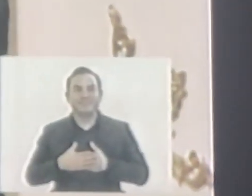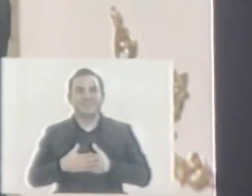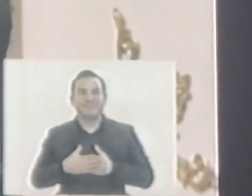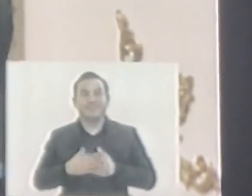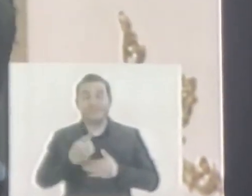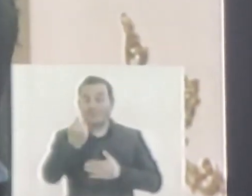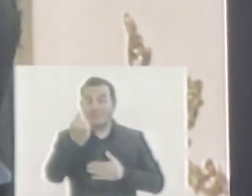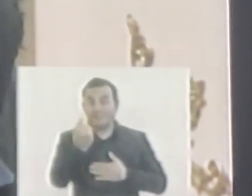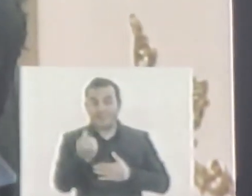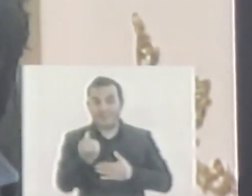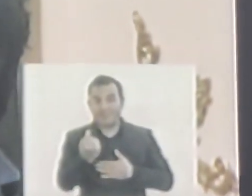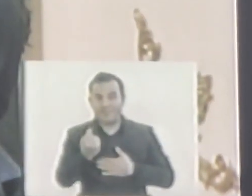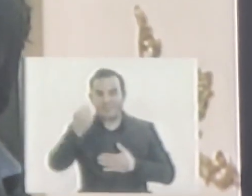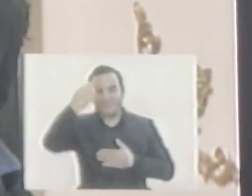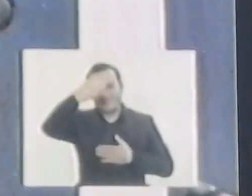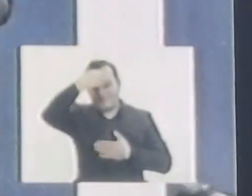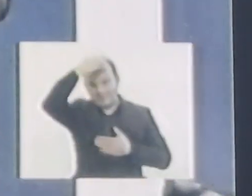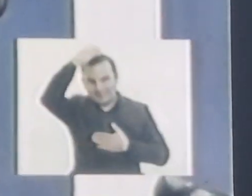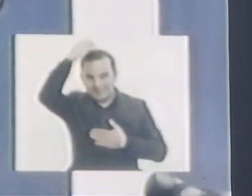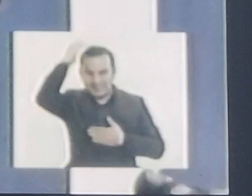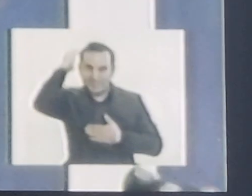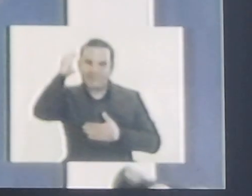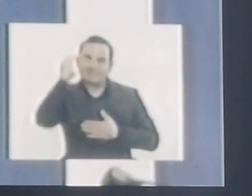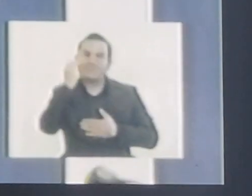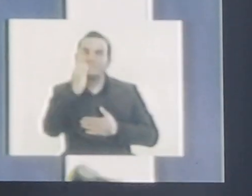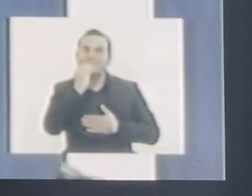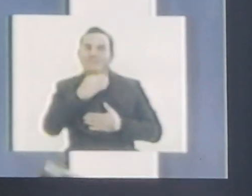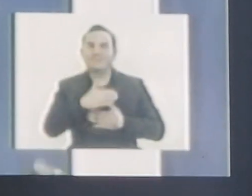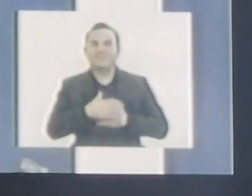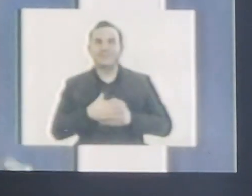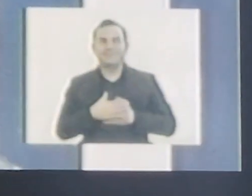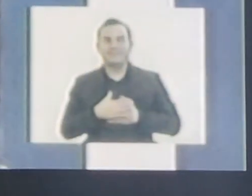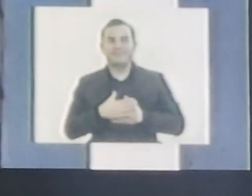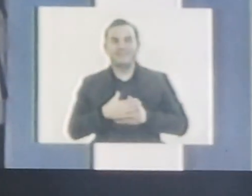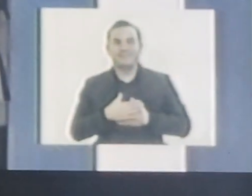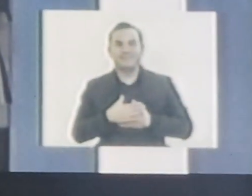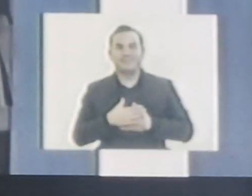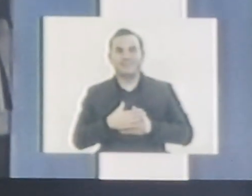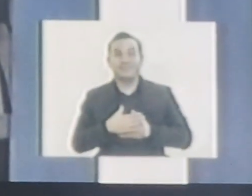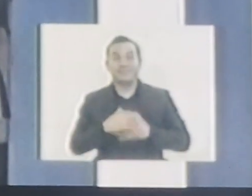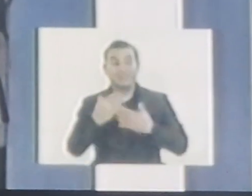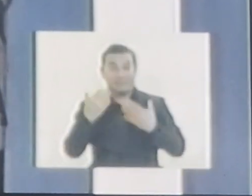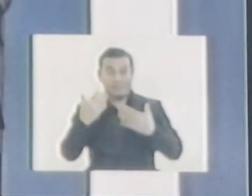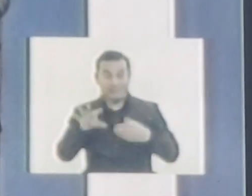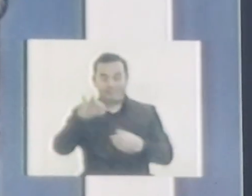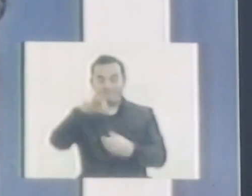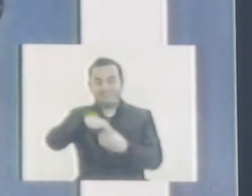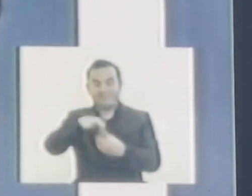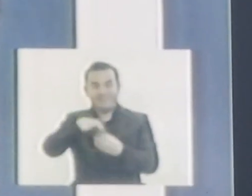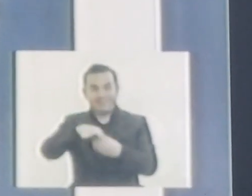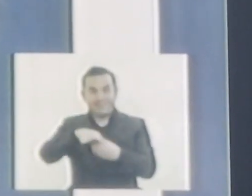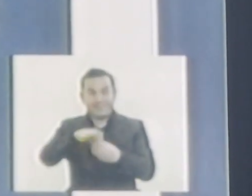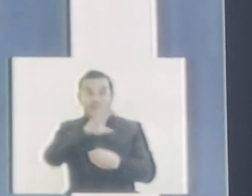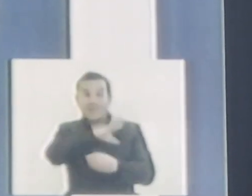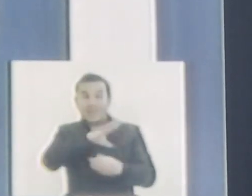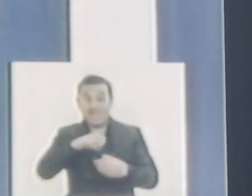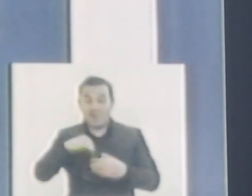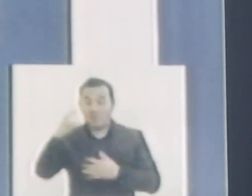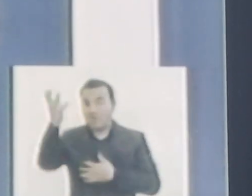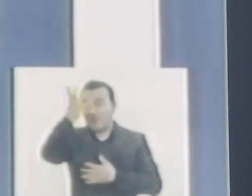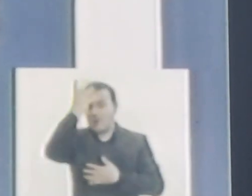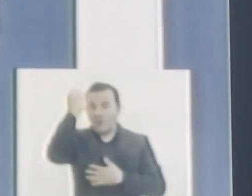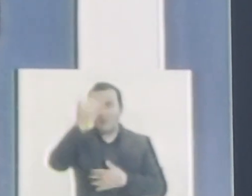ciudadano Nayib Armando Bukele Ortez, electo por el pueblo salvadoreño para el cargo de